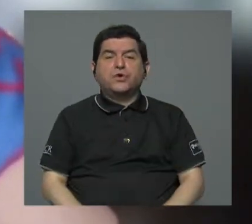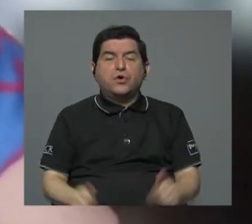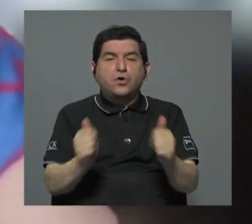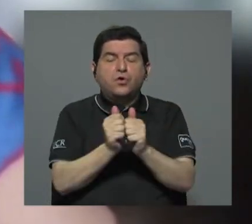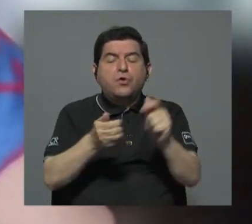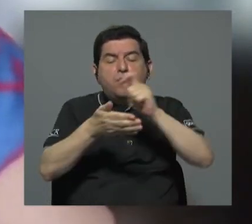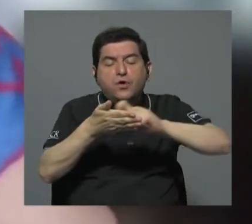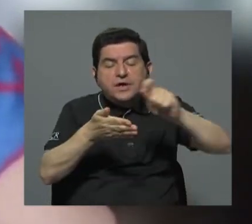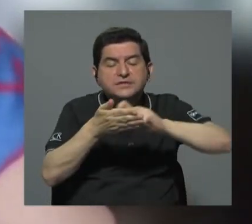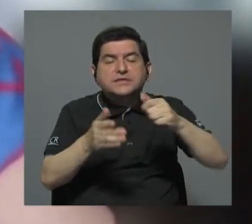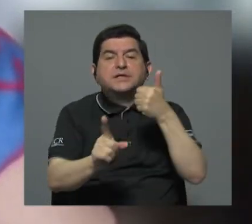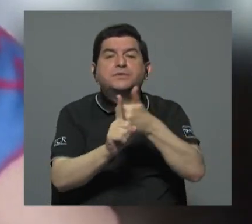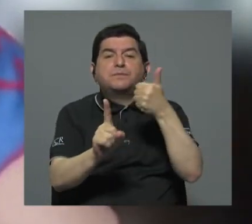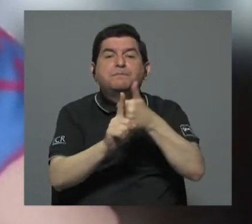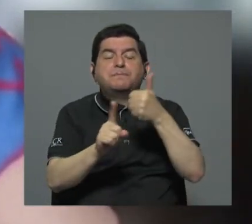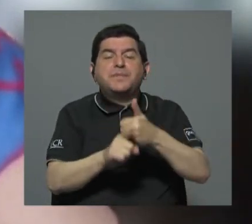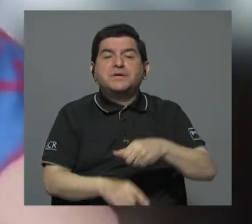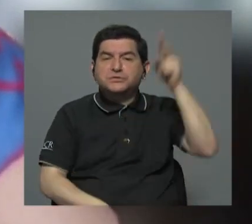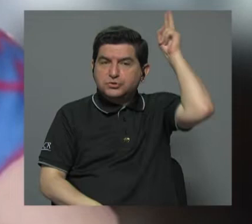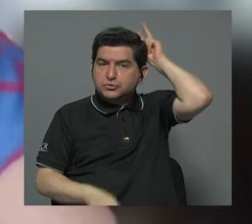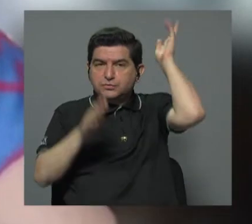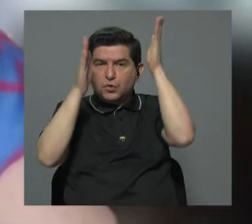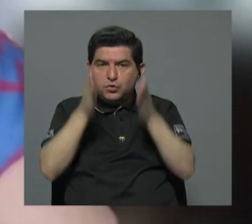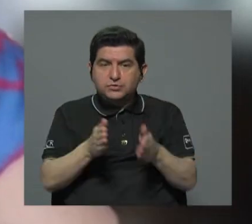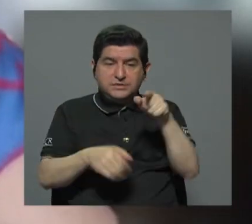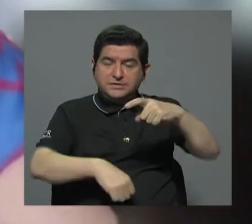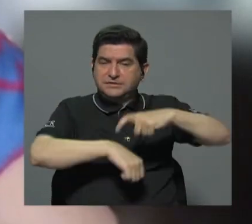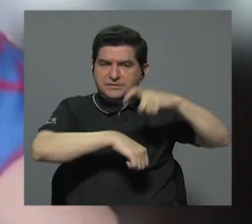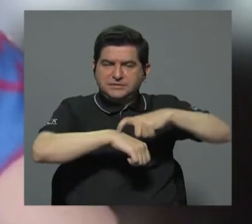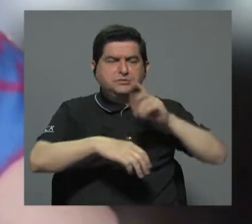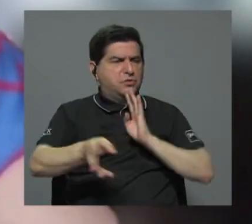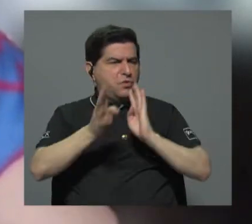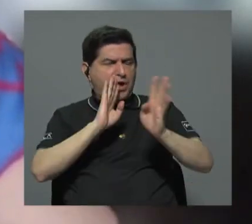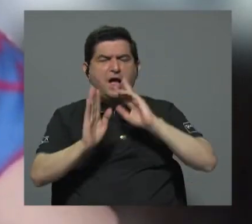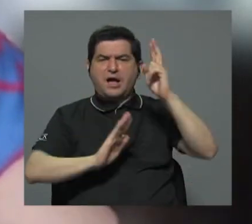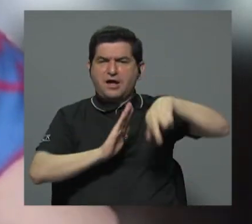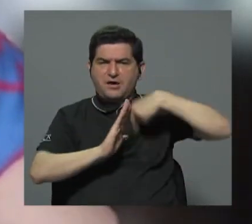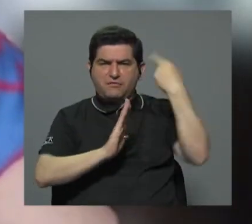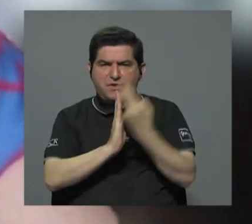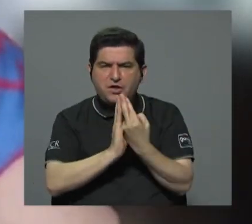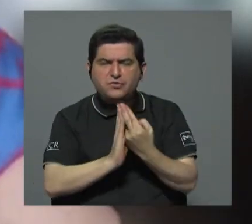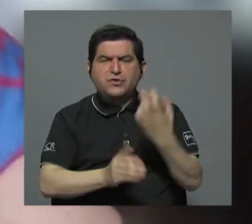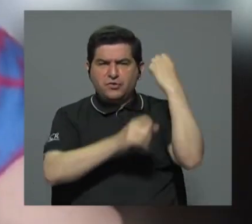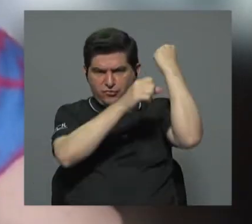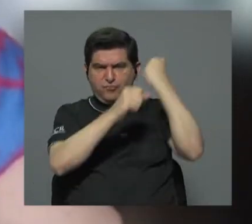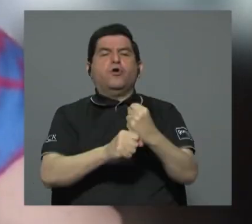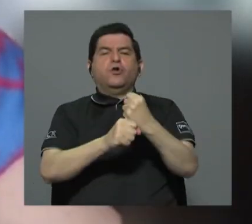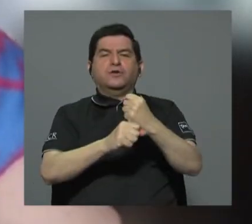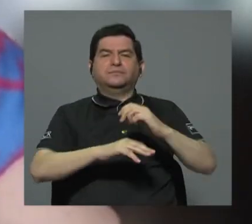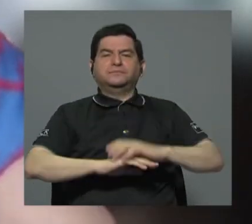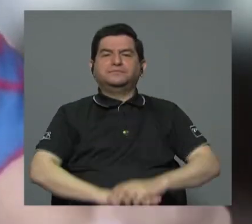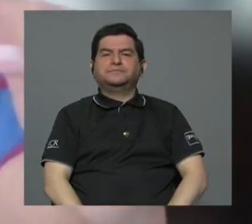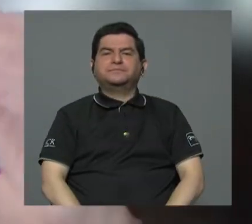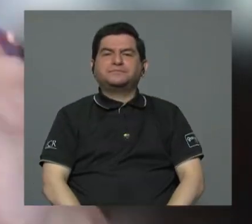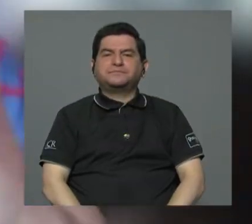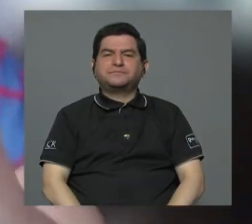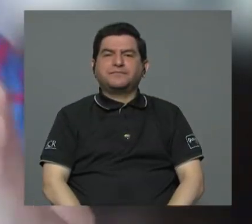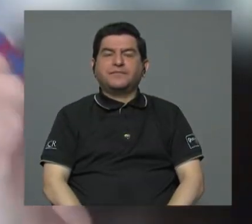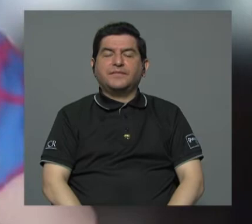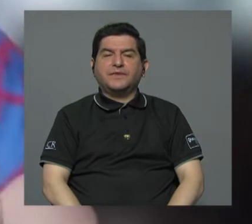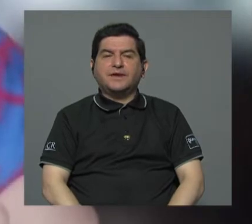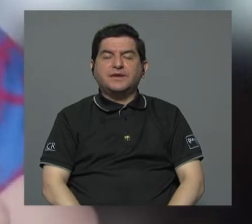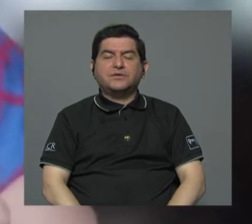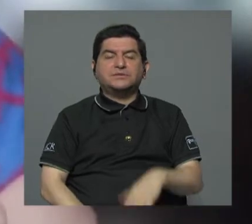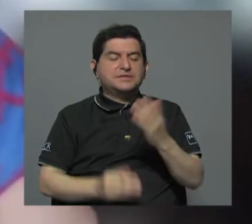por los propios indígenas. Entonces, ellos ahí hablan de su papel en la conquista. Entonces, es poner